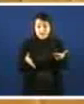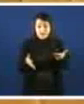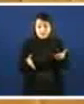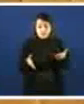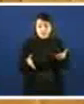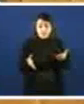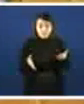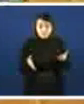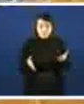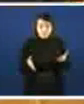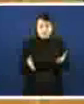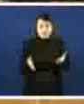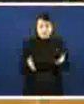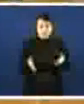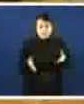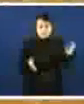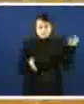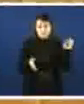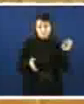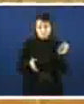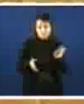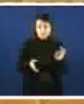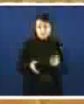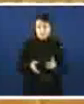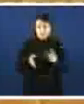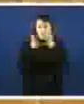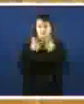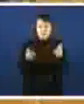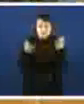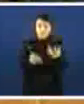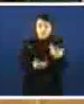que ignore a existencia de